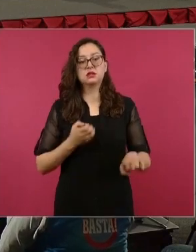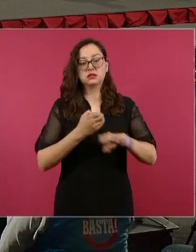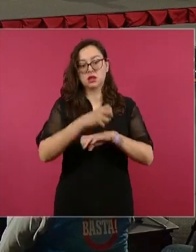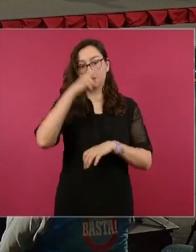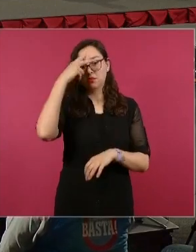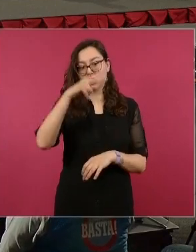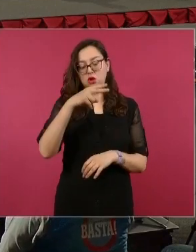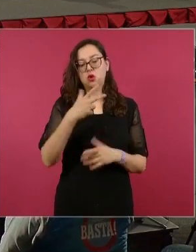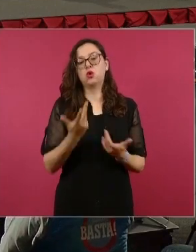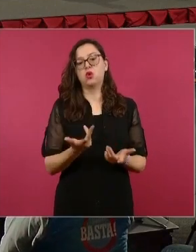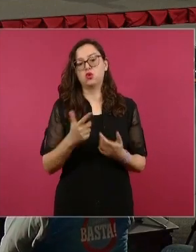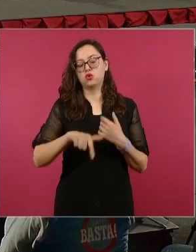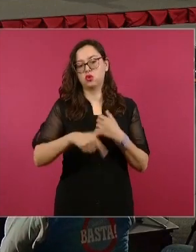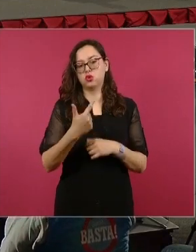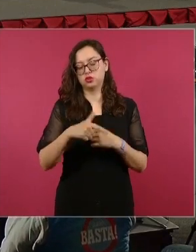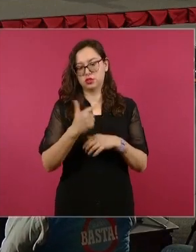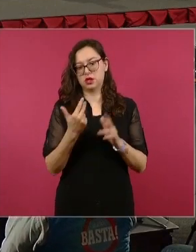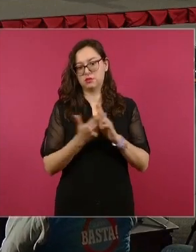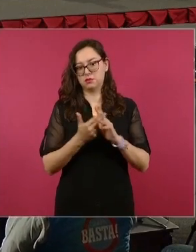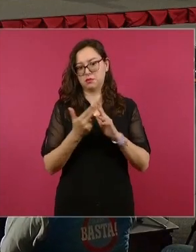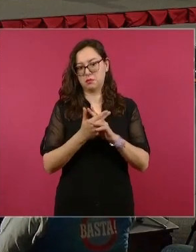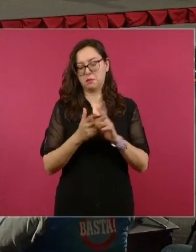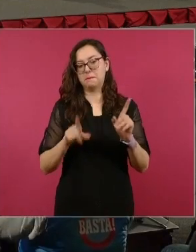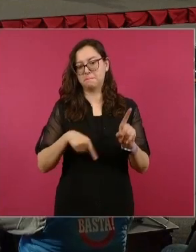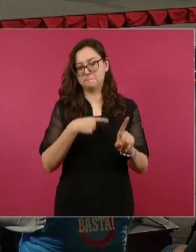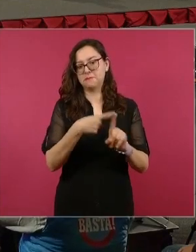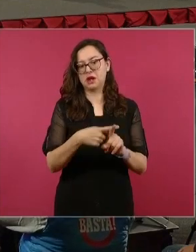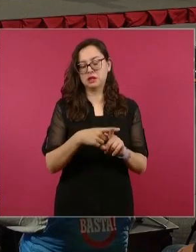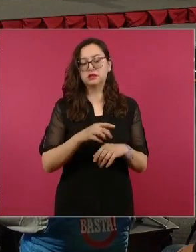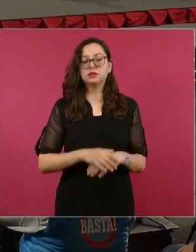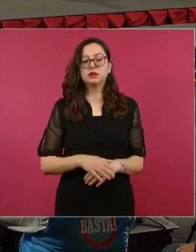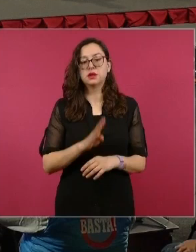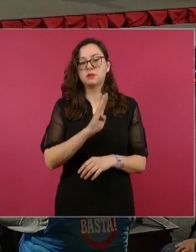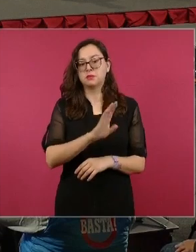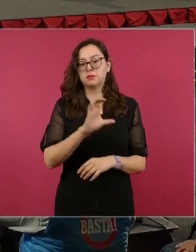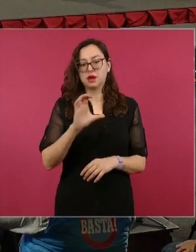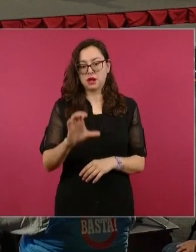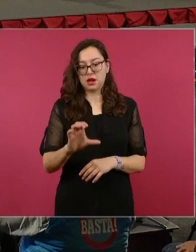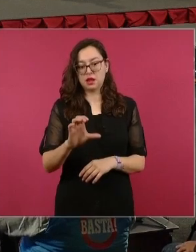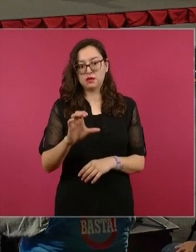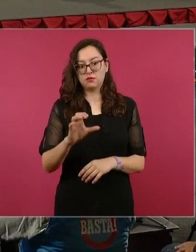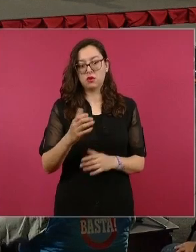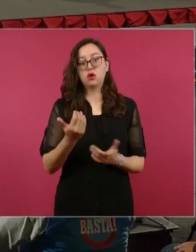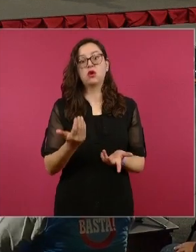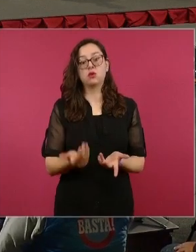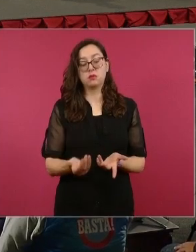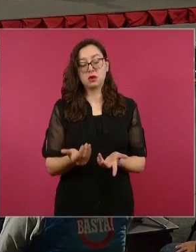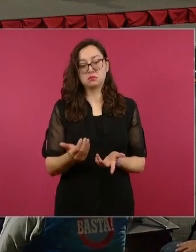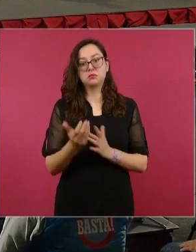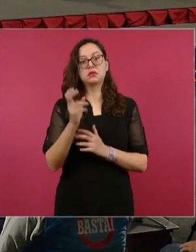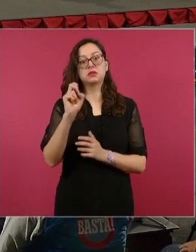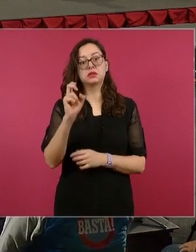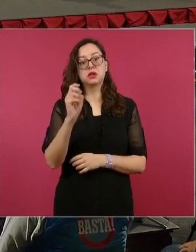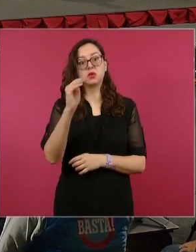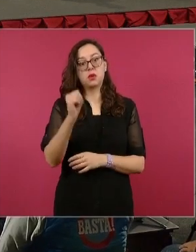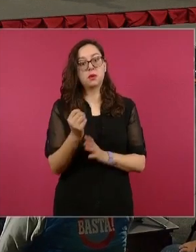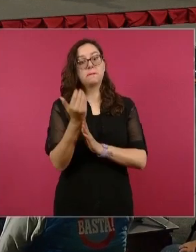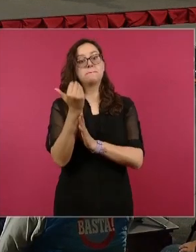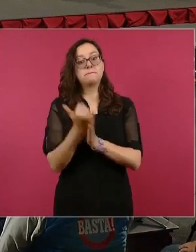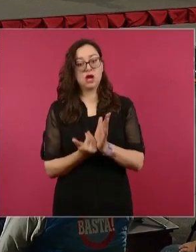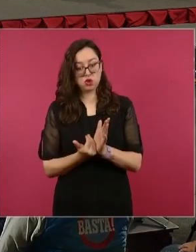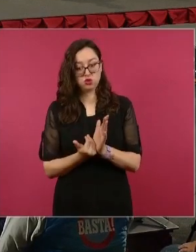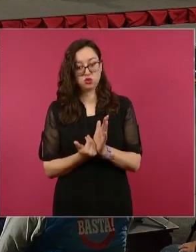mes anterior. Adelante. En Baja California, 39 menos que el mes de febrero.